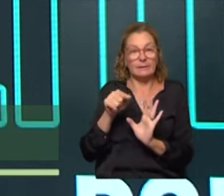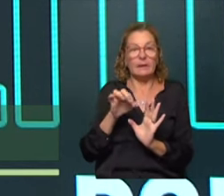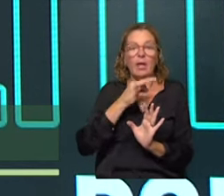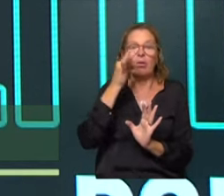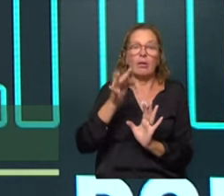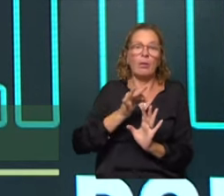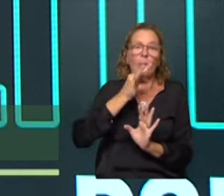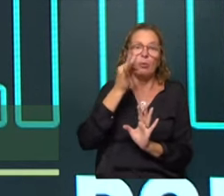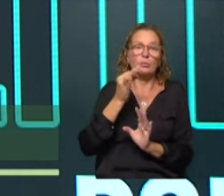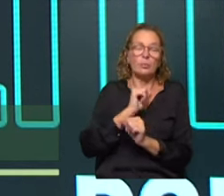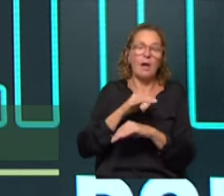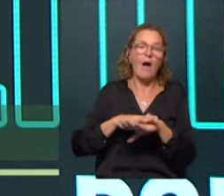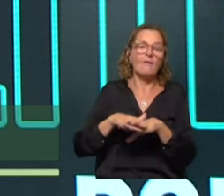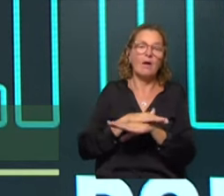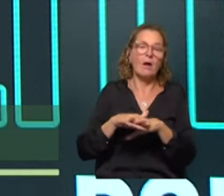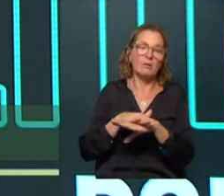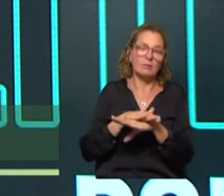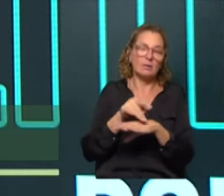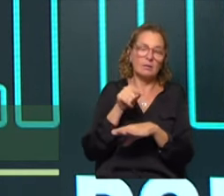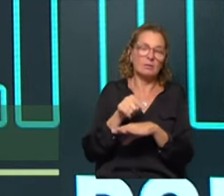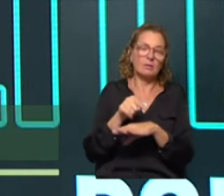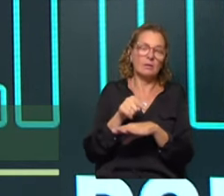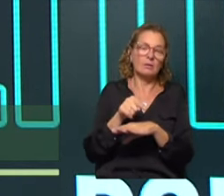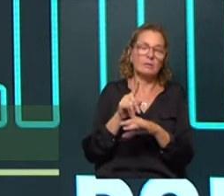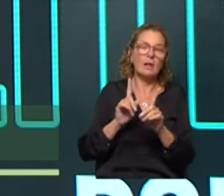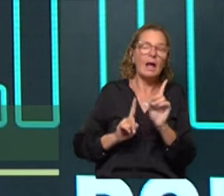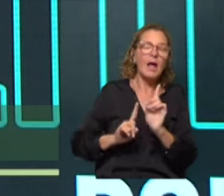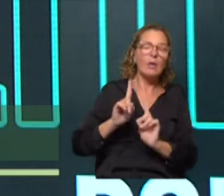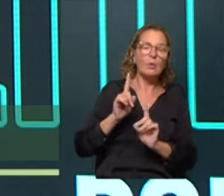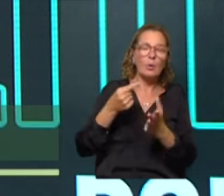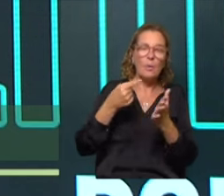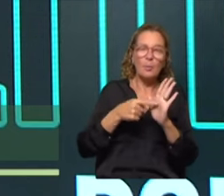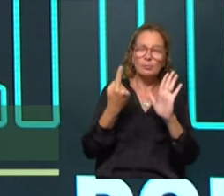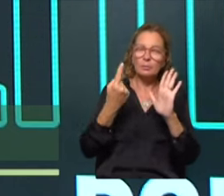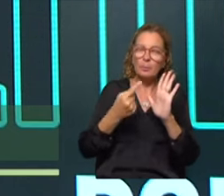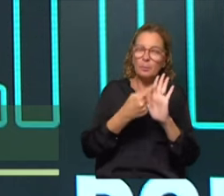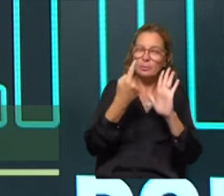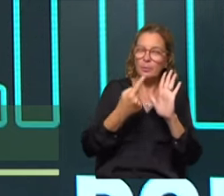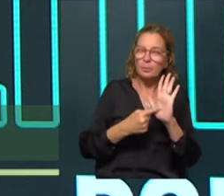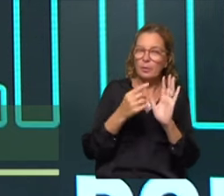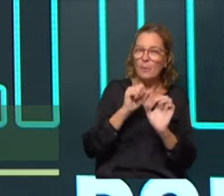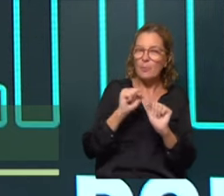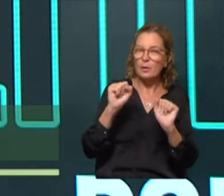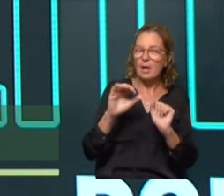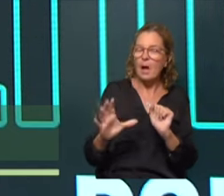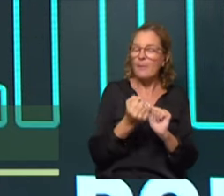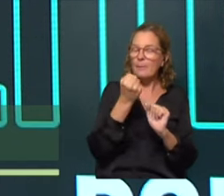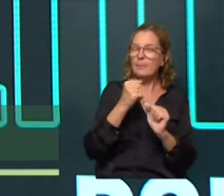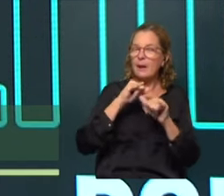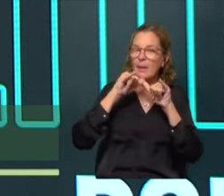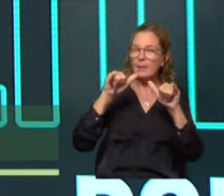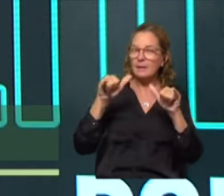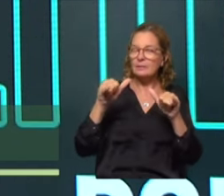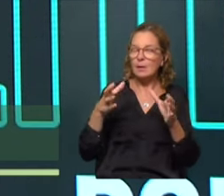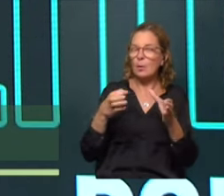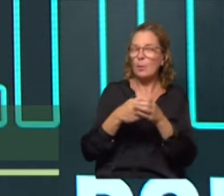discurso puede ser la base de por lo menos algunos puntos específicos que puedan tomar las campañas, sobre todo de candidato